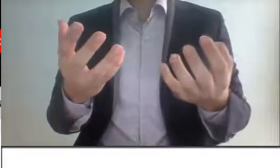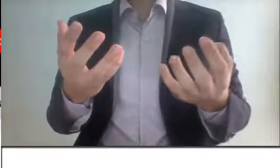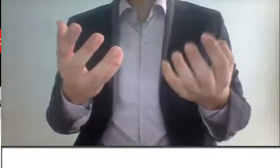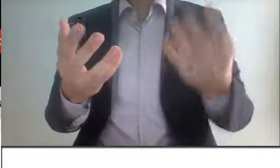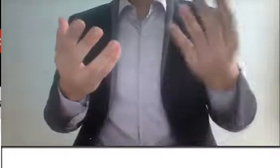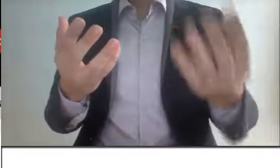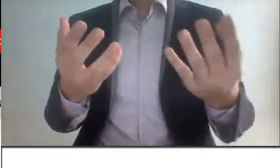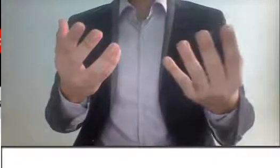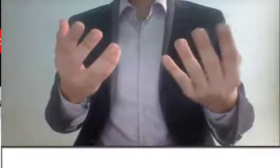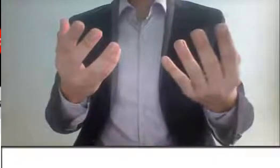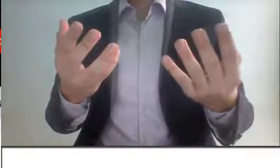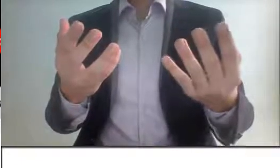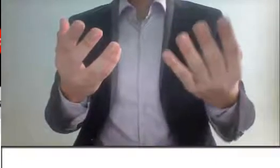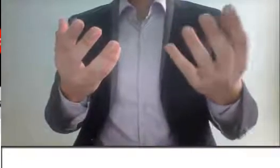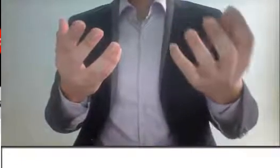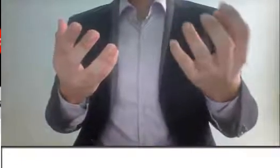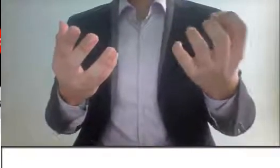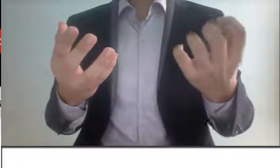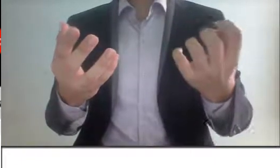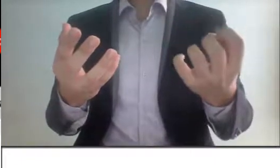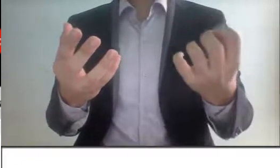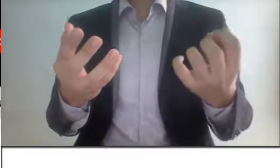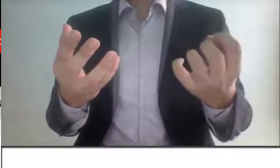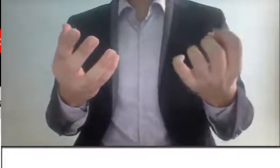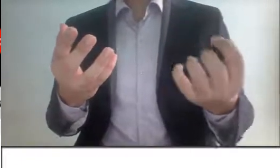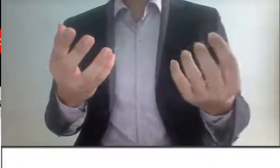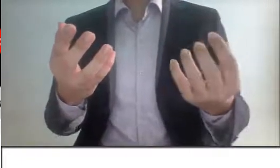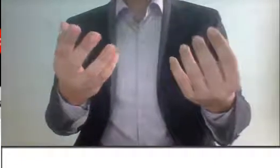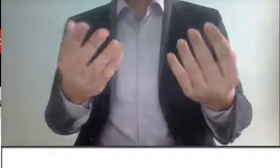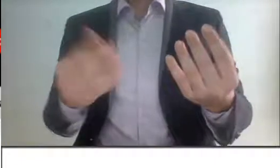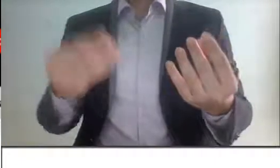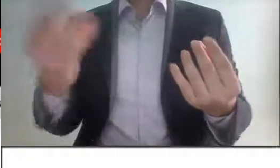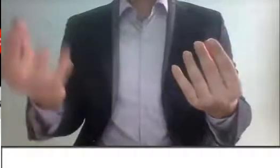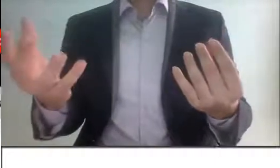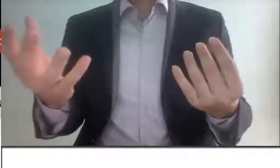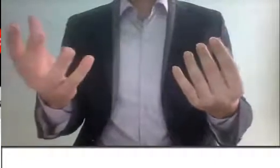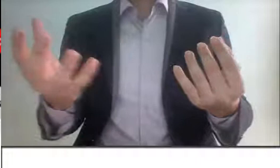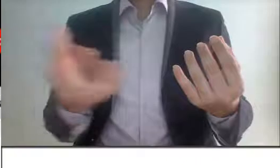amigos, entre prácticamente este tipo de derroches bastante grandes, que bueno,